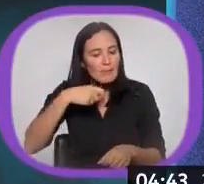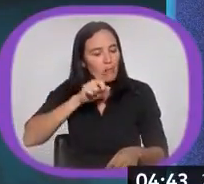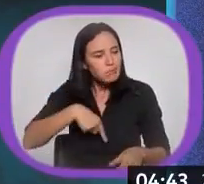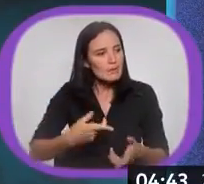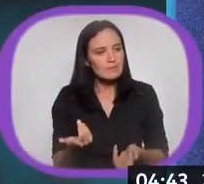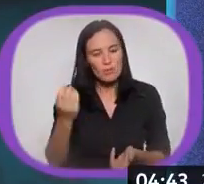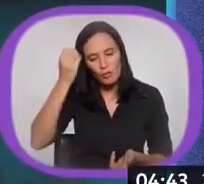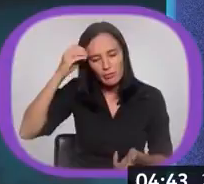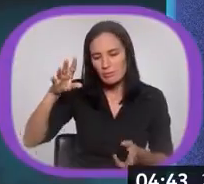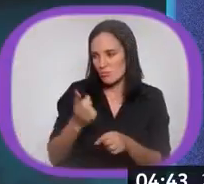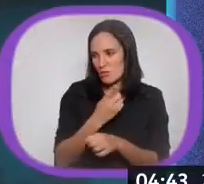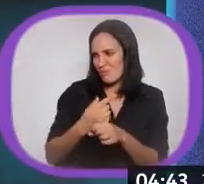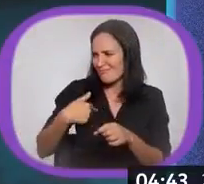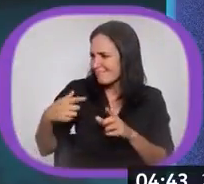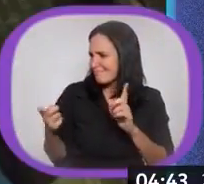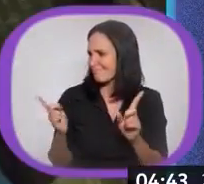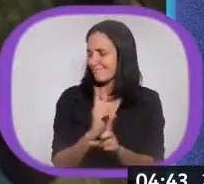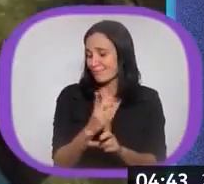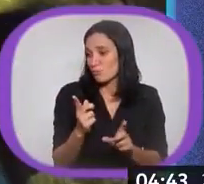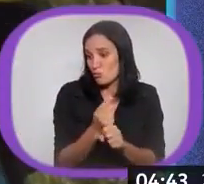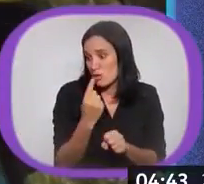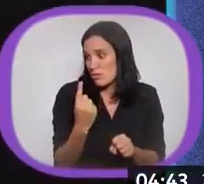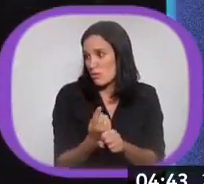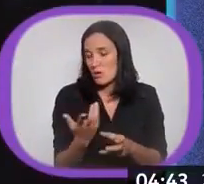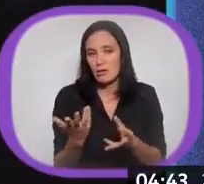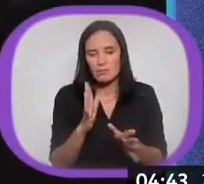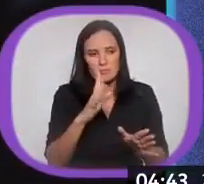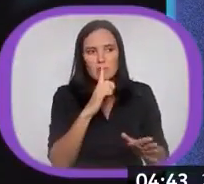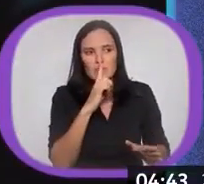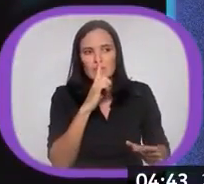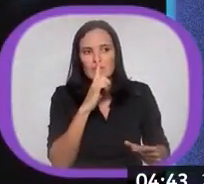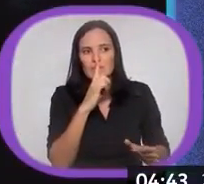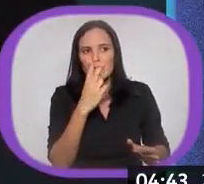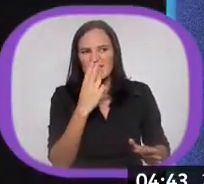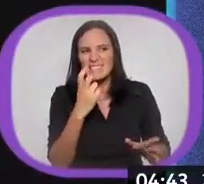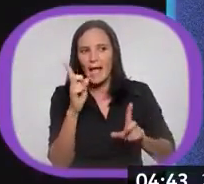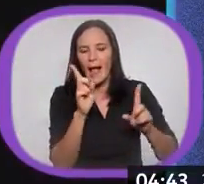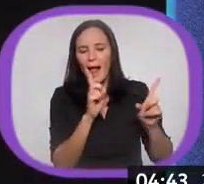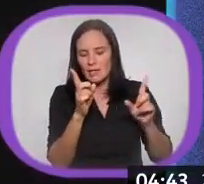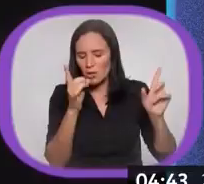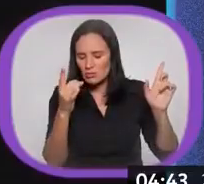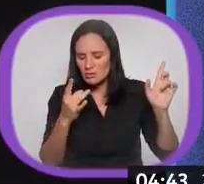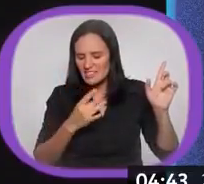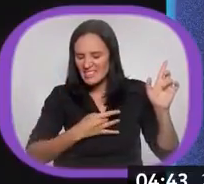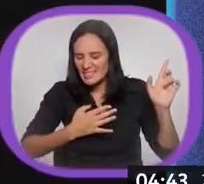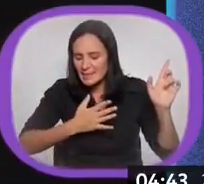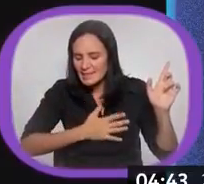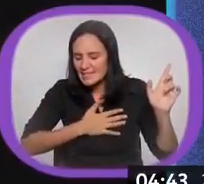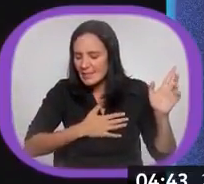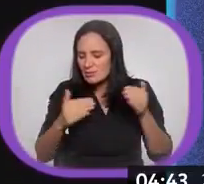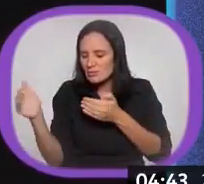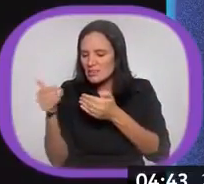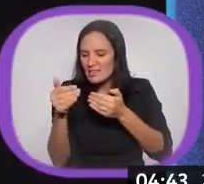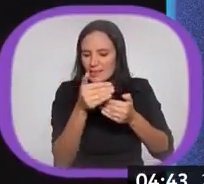pudiera olvidarlo. Yo no puedo cambiar. ¡Shh! Detecto una chispa. Los detalles son borrosos, pero puede ser en